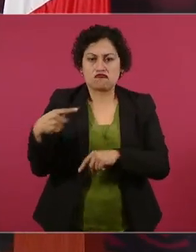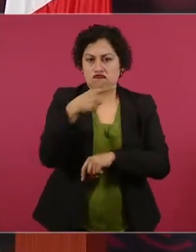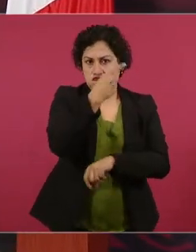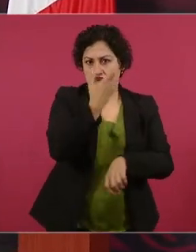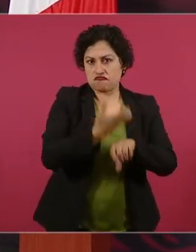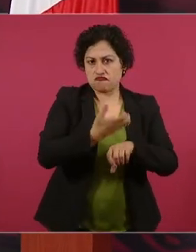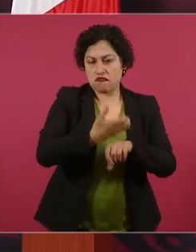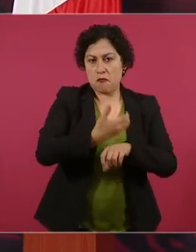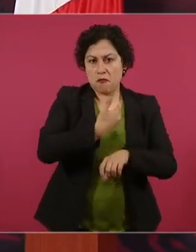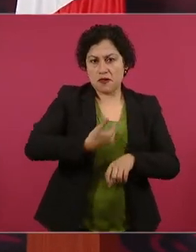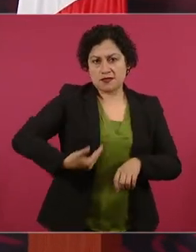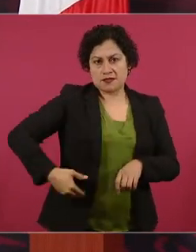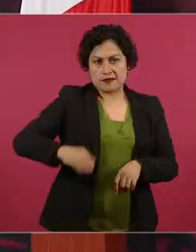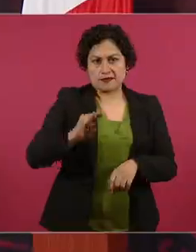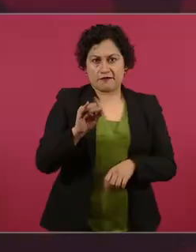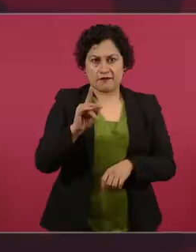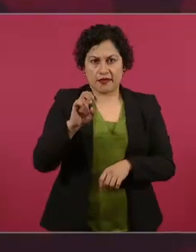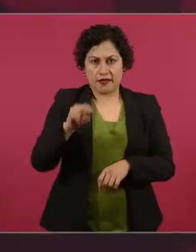y